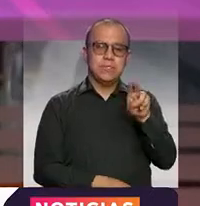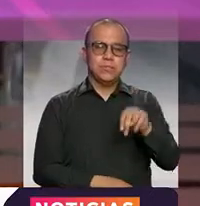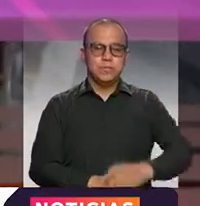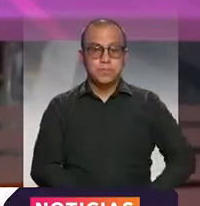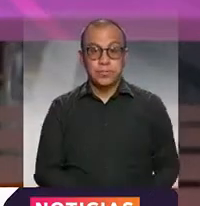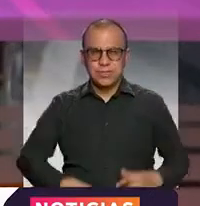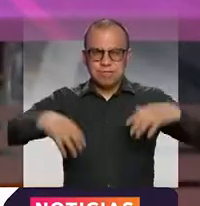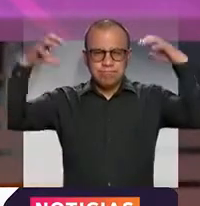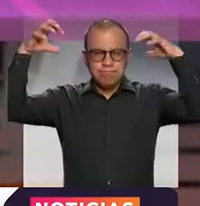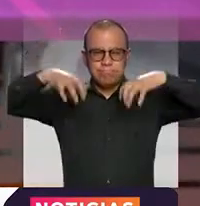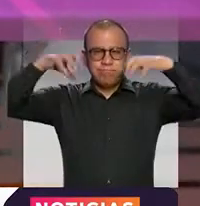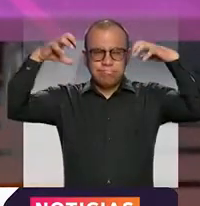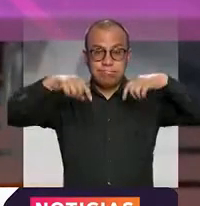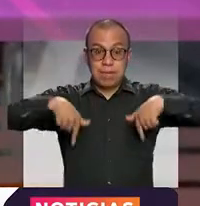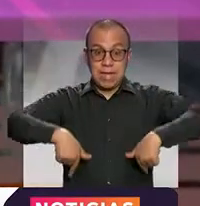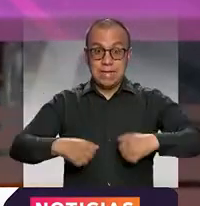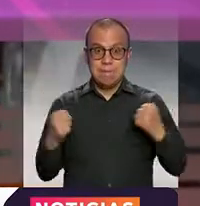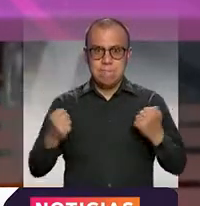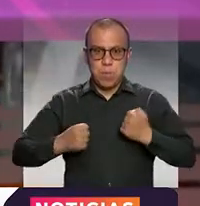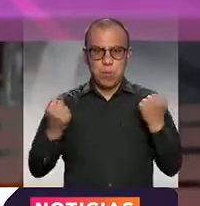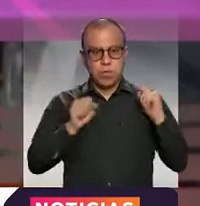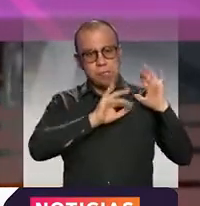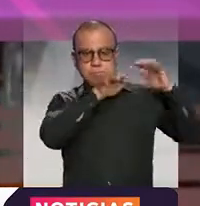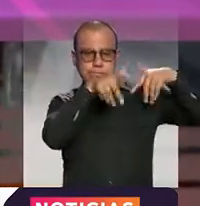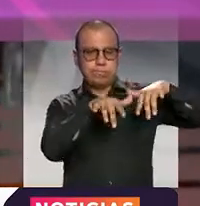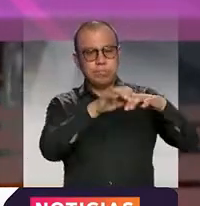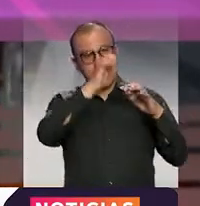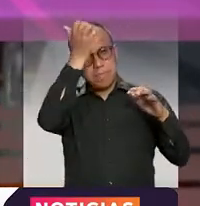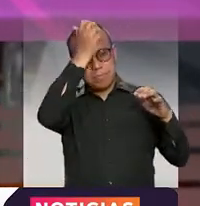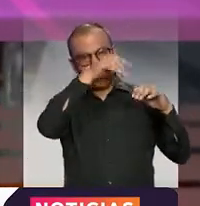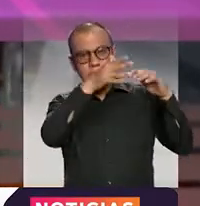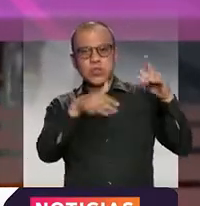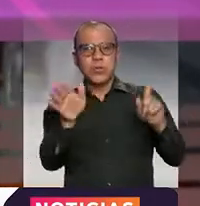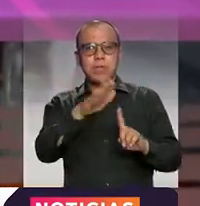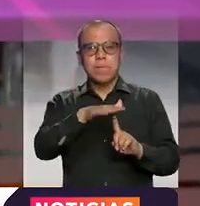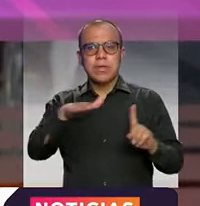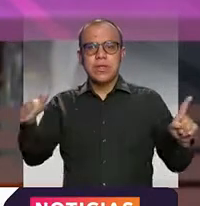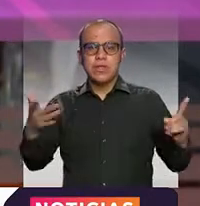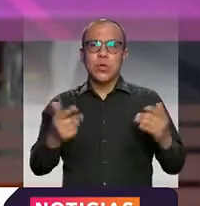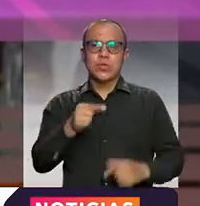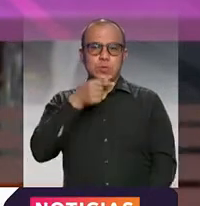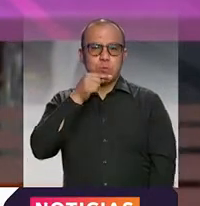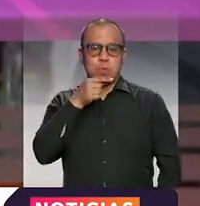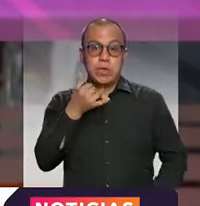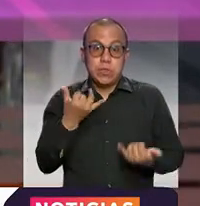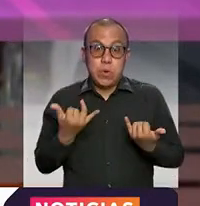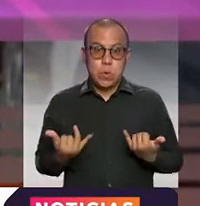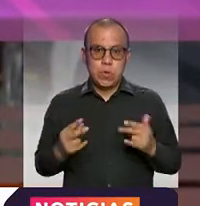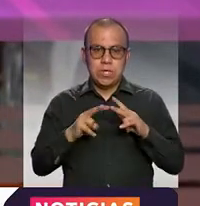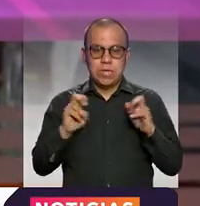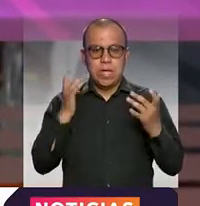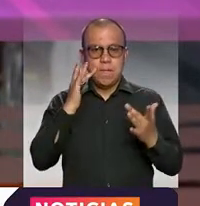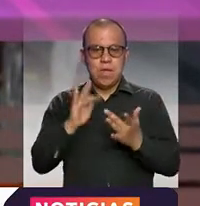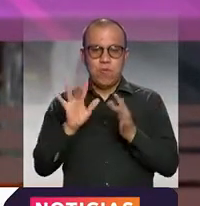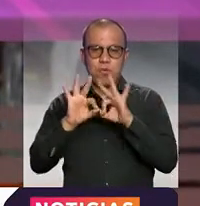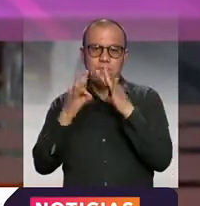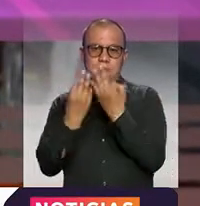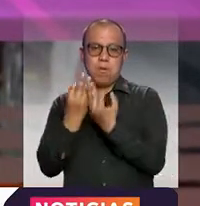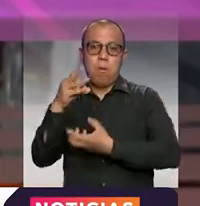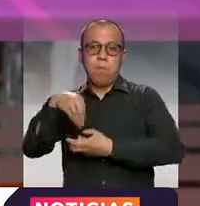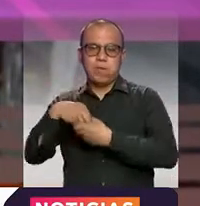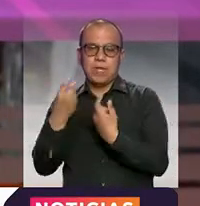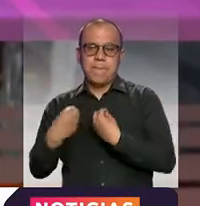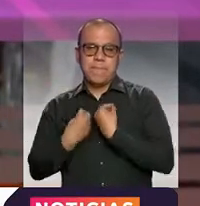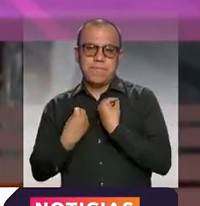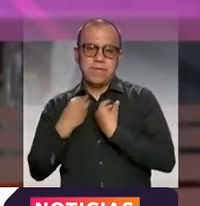Fuertes lluvias de Bogotá provocaron un deslizamiento de tierra en un parqueadero en Tunjuelito. En el hecho resultó afectada una familia que vivía